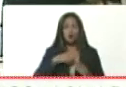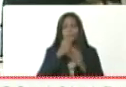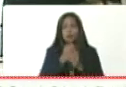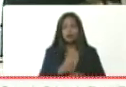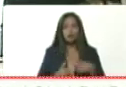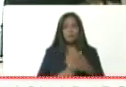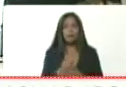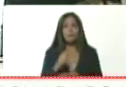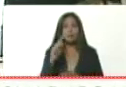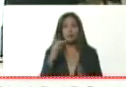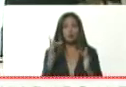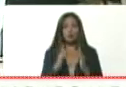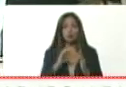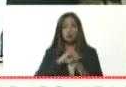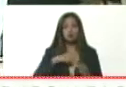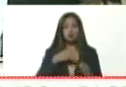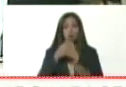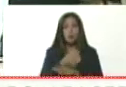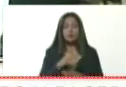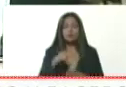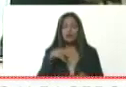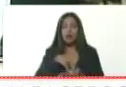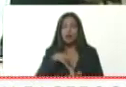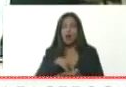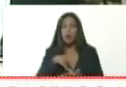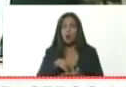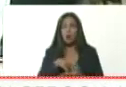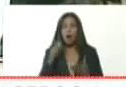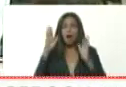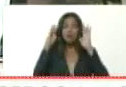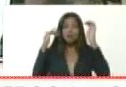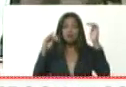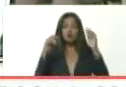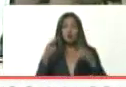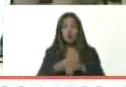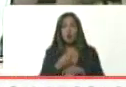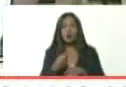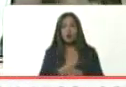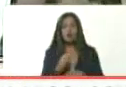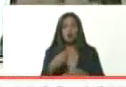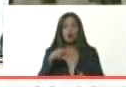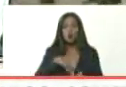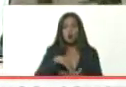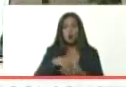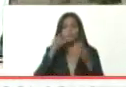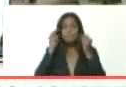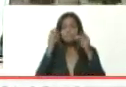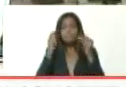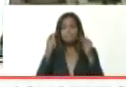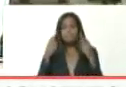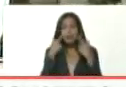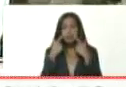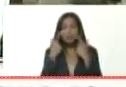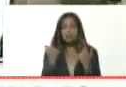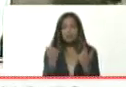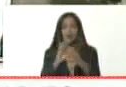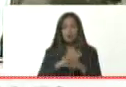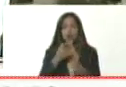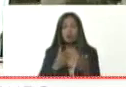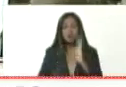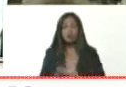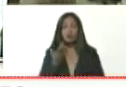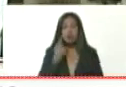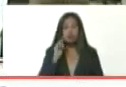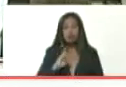el primer pase lo vamos a hacer a carabobo attention gobernador la taba pendiente pase muy importante la capa